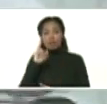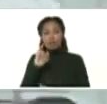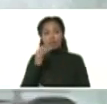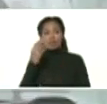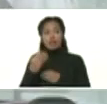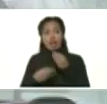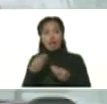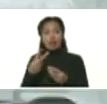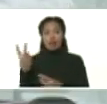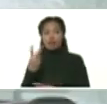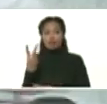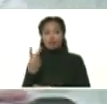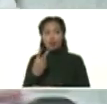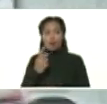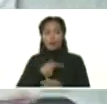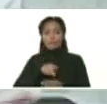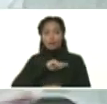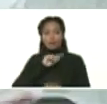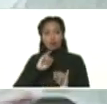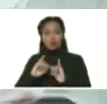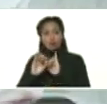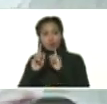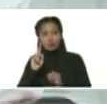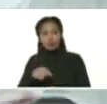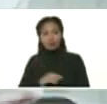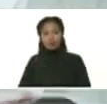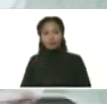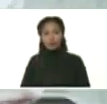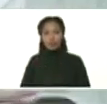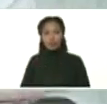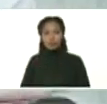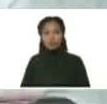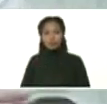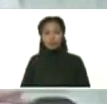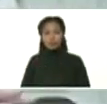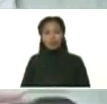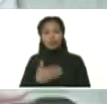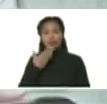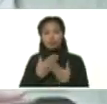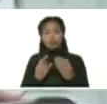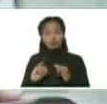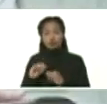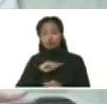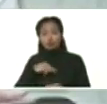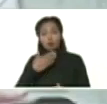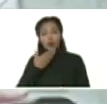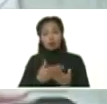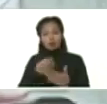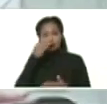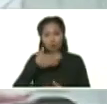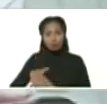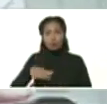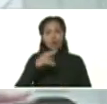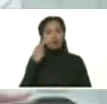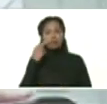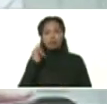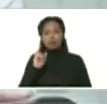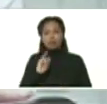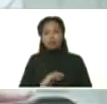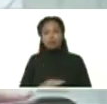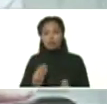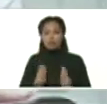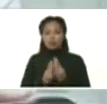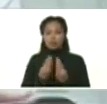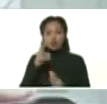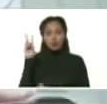creol. Correcto. Le agradecemos. Nosotros sabemos que el pueblo de Haití, todo el pueblo de Haití está con